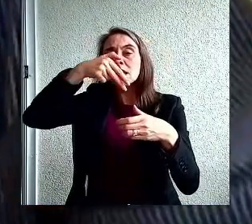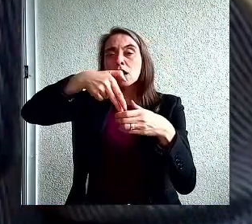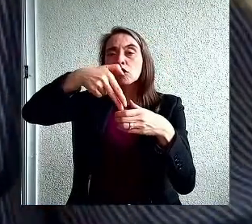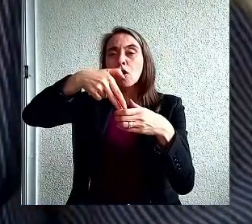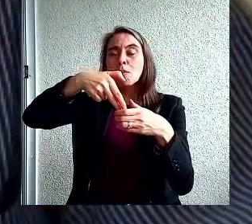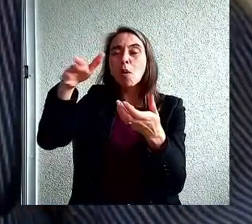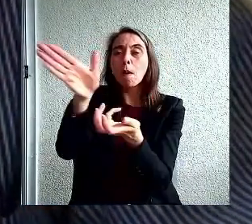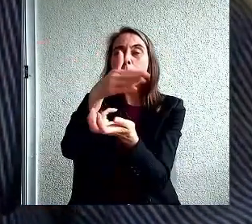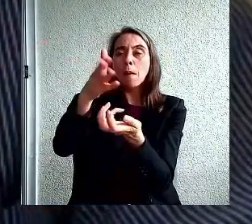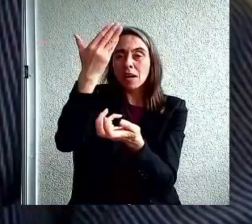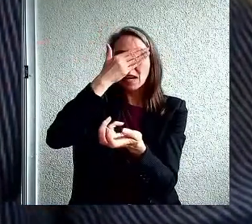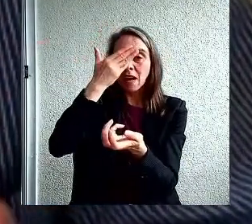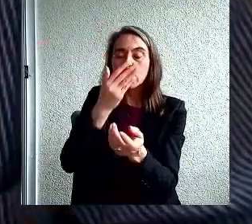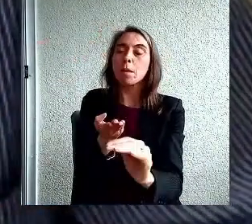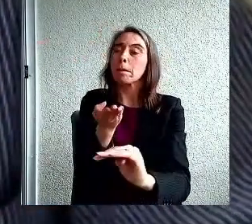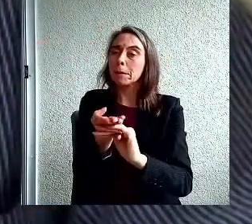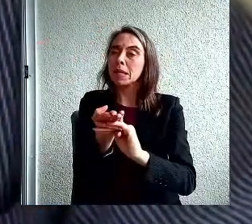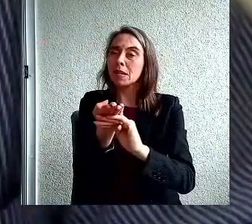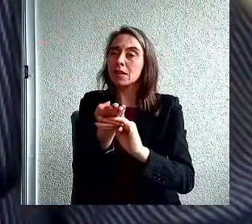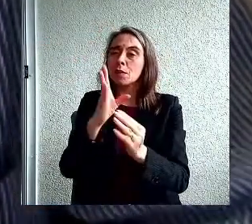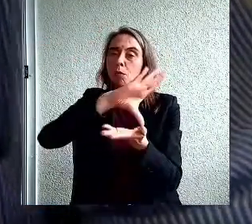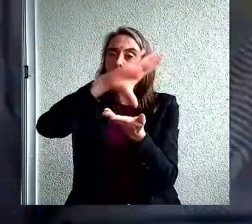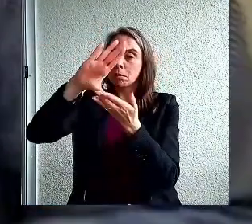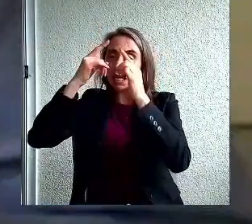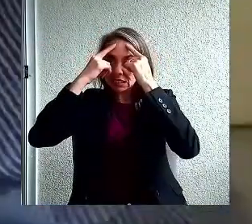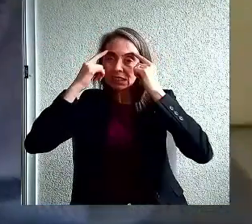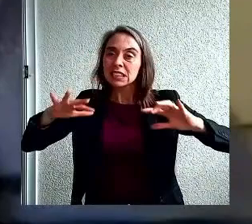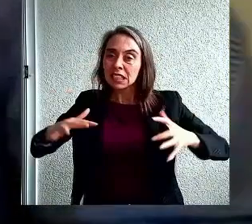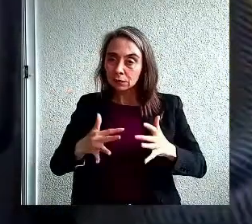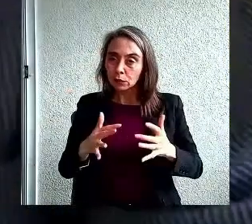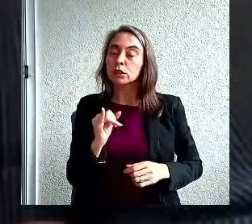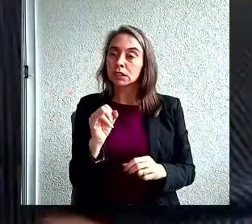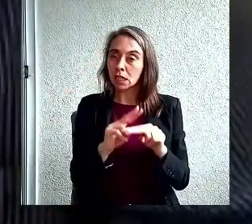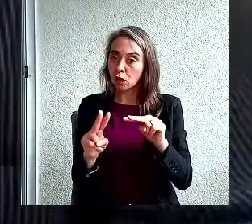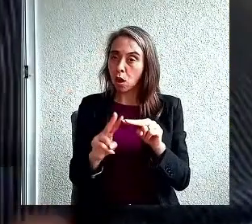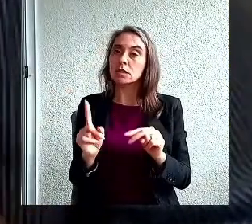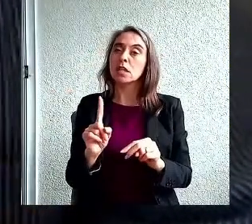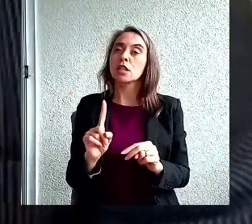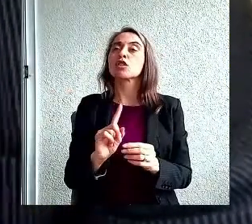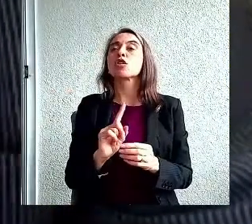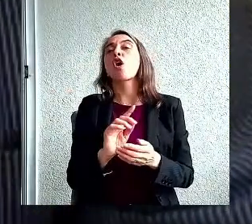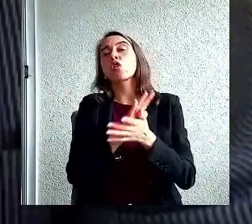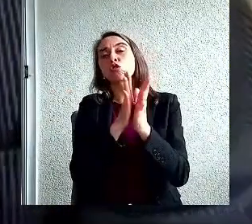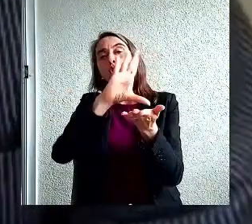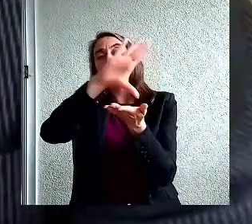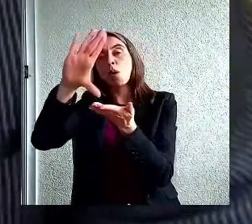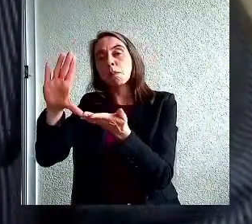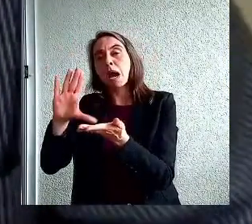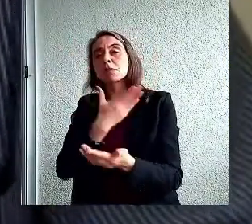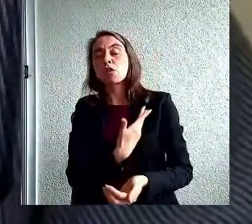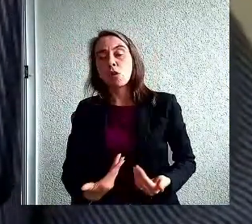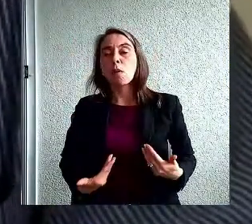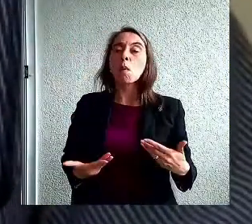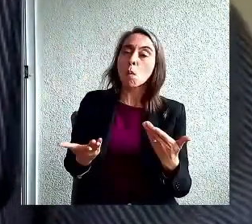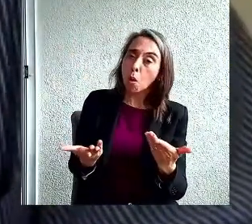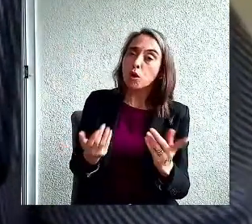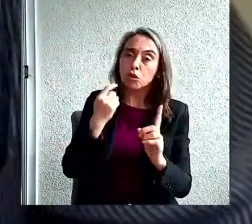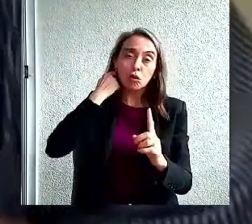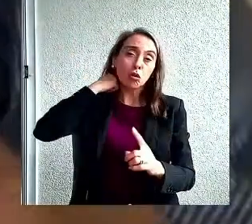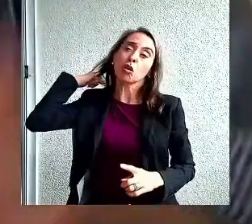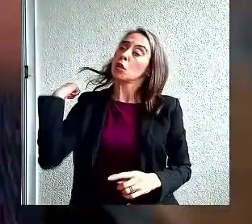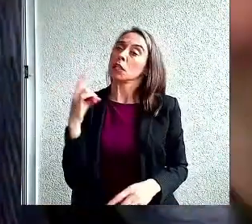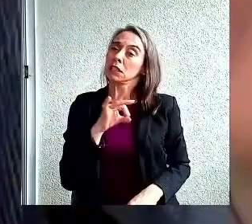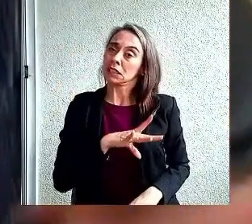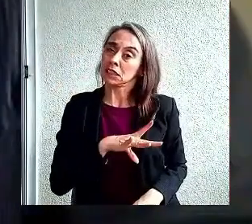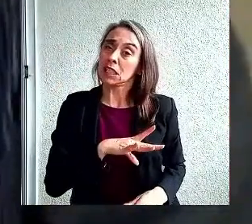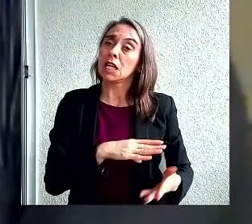la misma predisposición. Yo creo que en Chile hemos hecho buenos esfuerzos comparados a nivel global. Pero yo